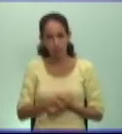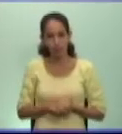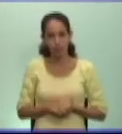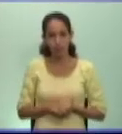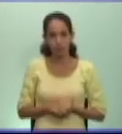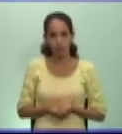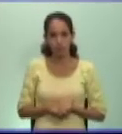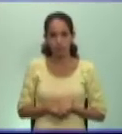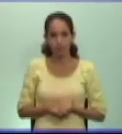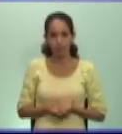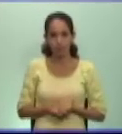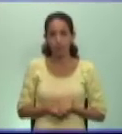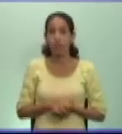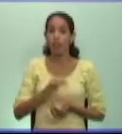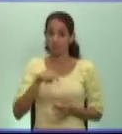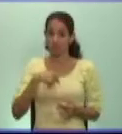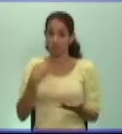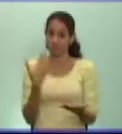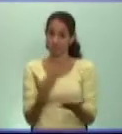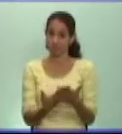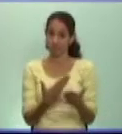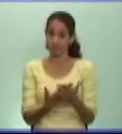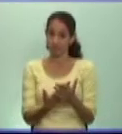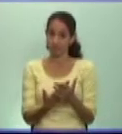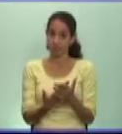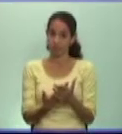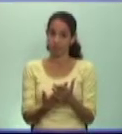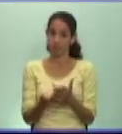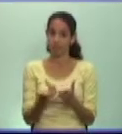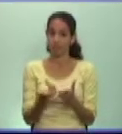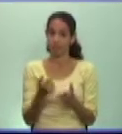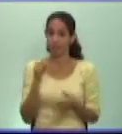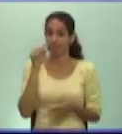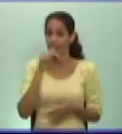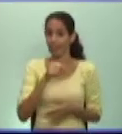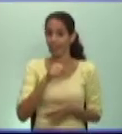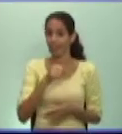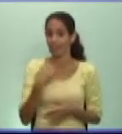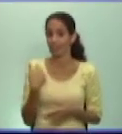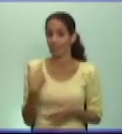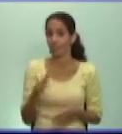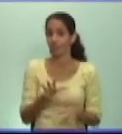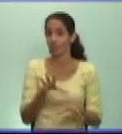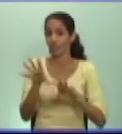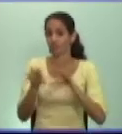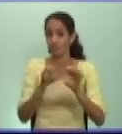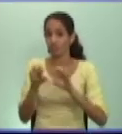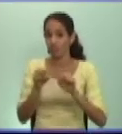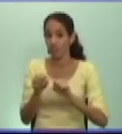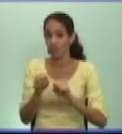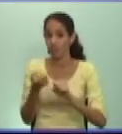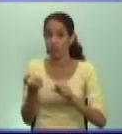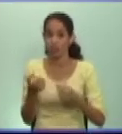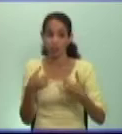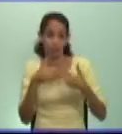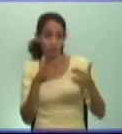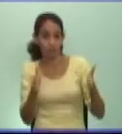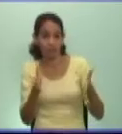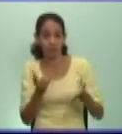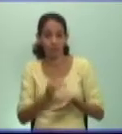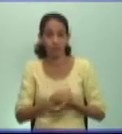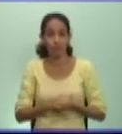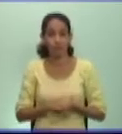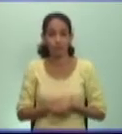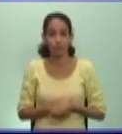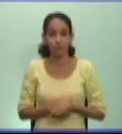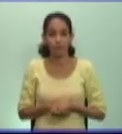norteamericano, el predominio de las transnacionales, de los monopolios norteamericanos, sobre todo con esa apertura que se le da. Pero una